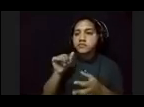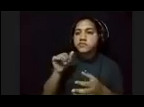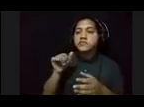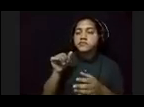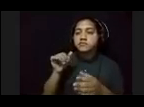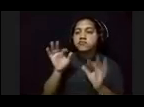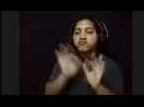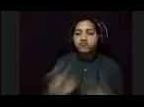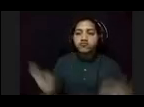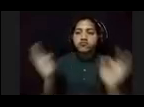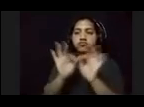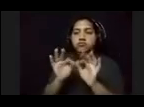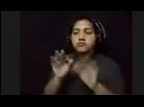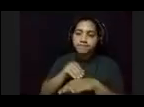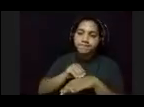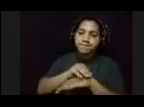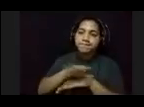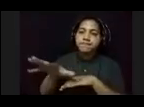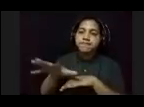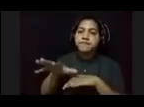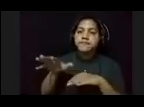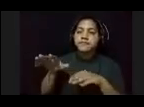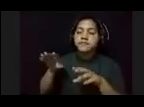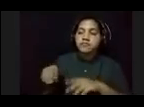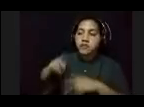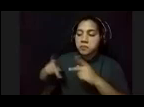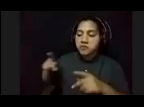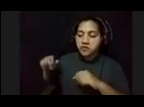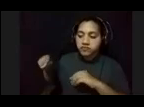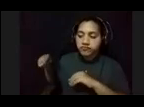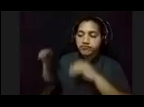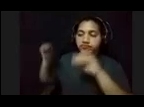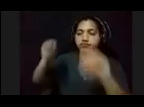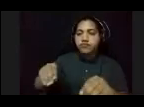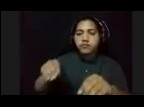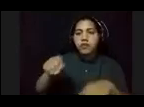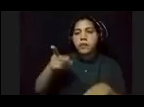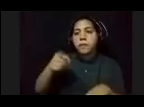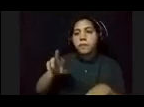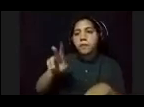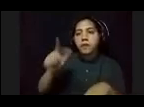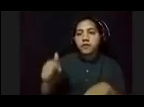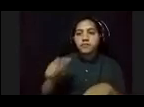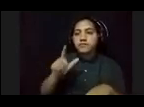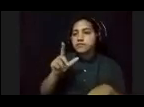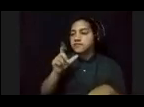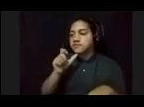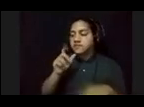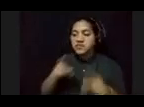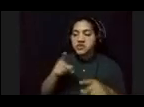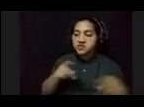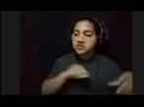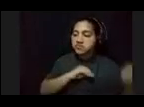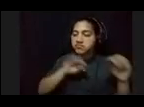para la movilidad de ciertos grupos de personas hacia La Perla. Ahora, ¿quiénes fueron estas personas que se